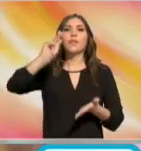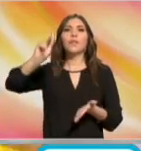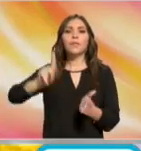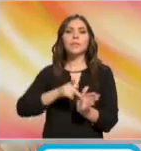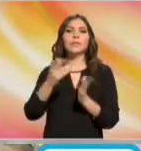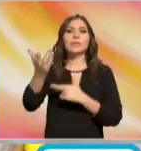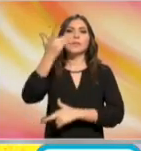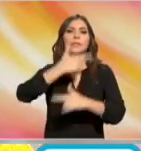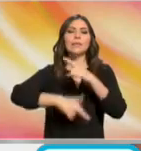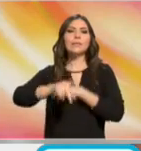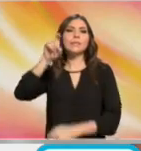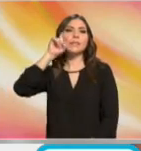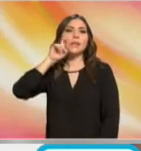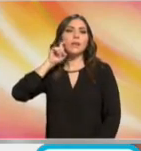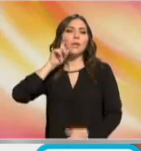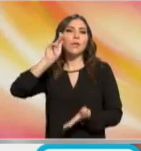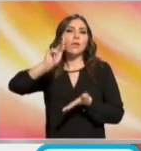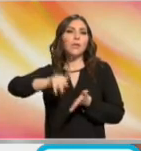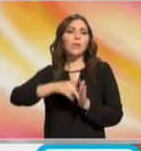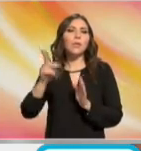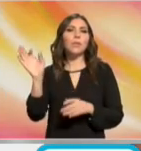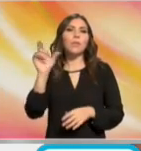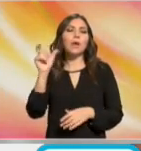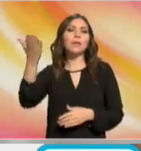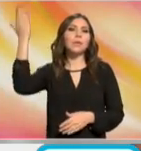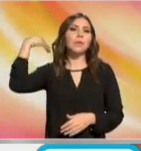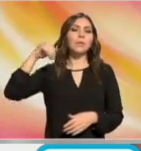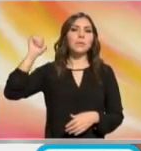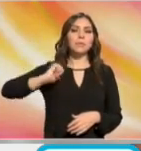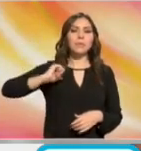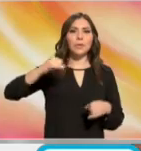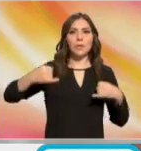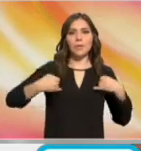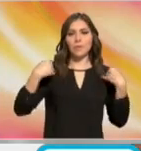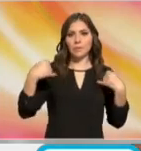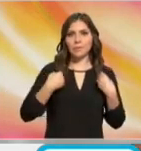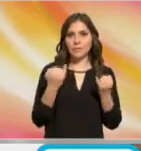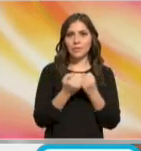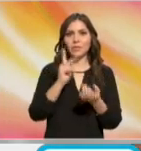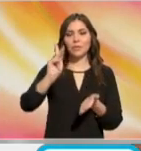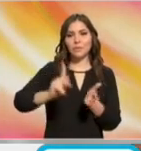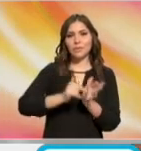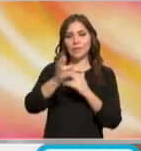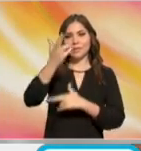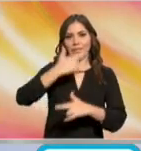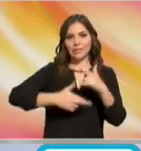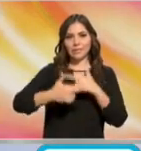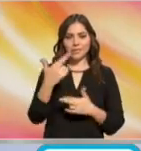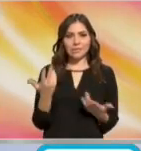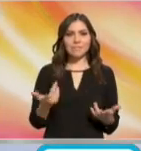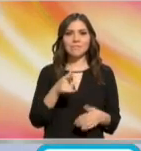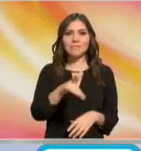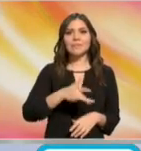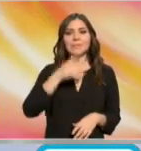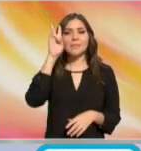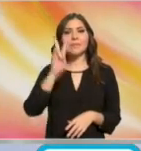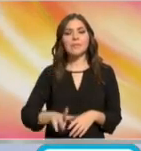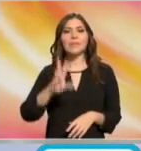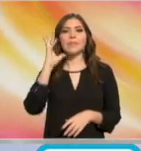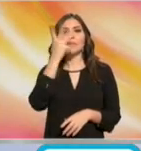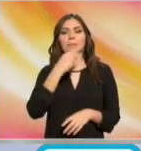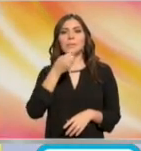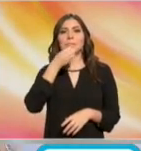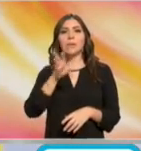retomamos nuestra vida sexual mira, como cuando éramos muy jovencitos. Como adolescente. Como adolescentes. Esto a mí me bonito. parece fabuloso amoroso. O sea,